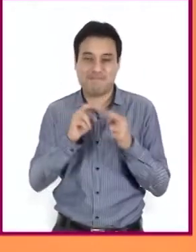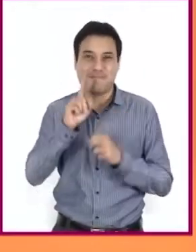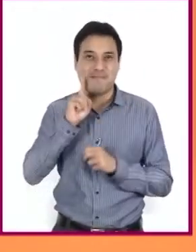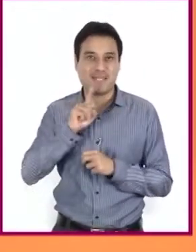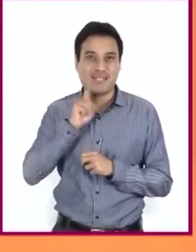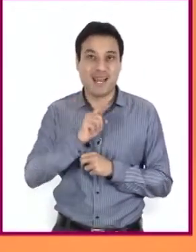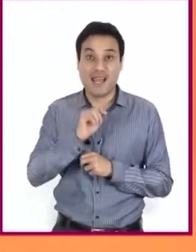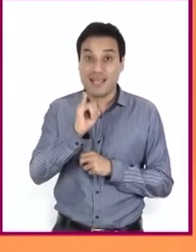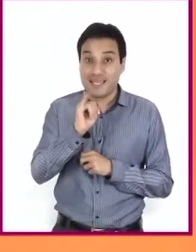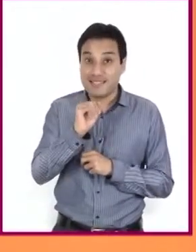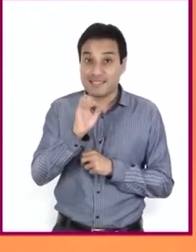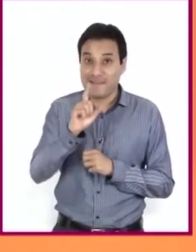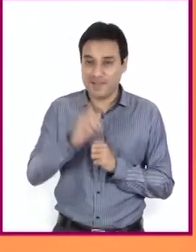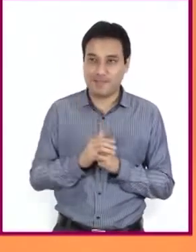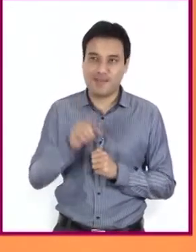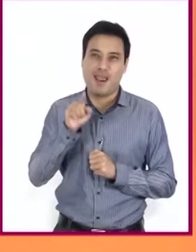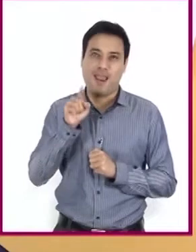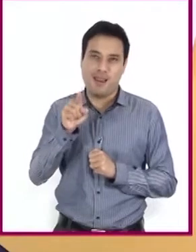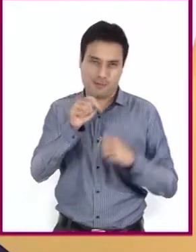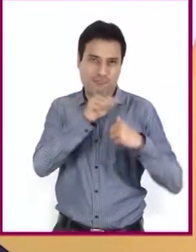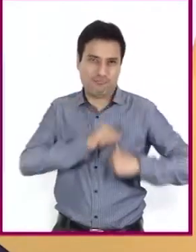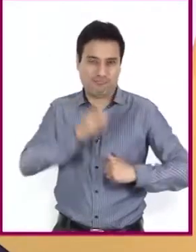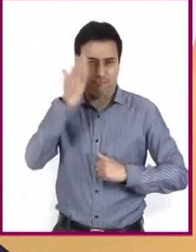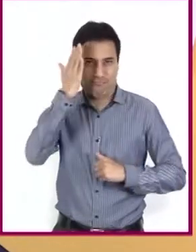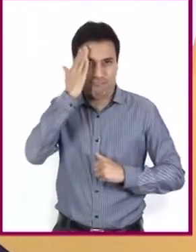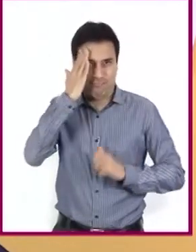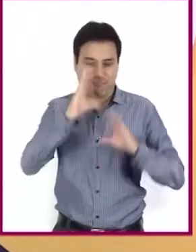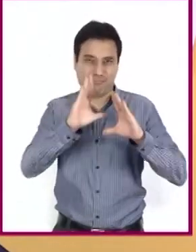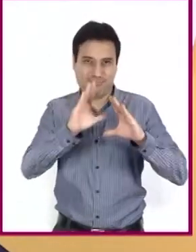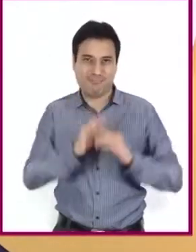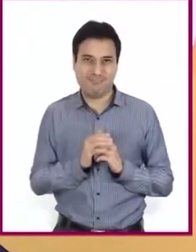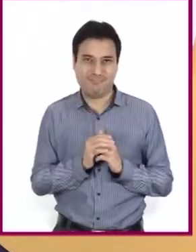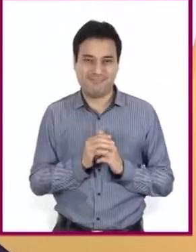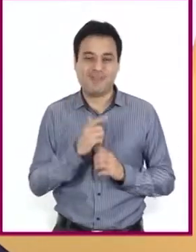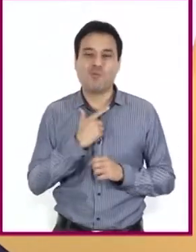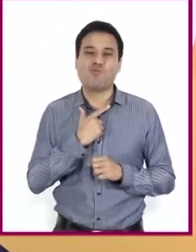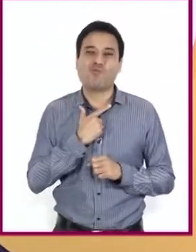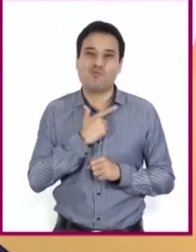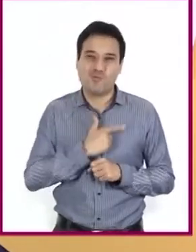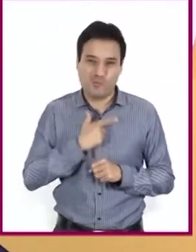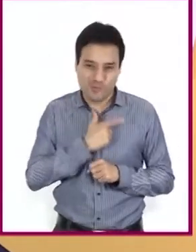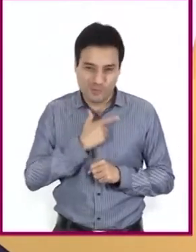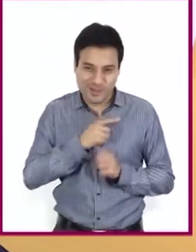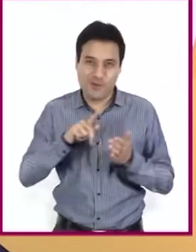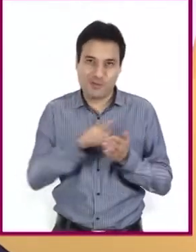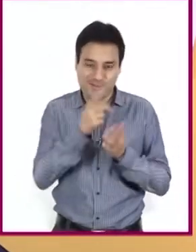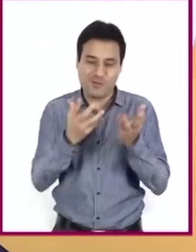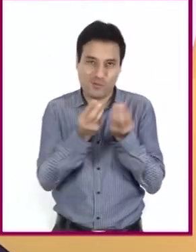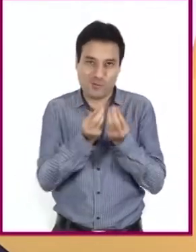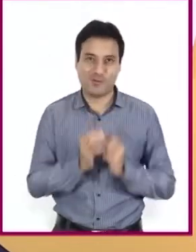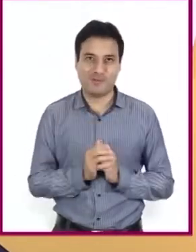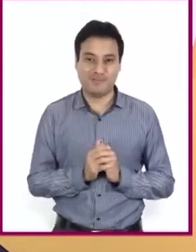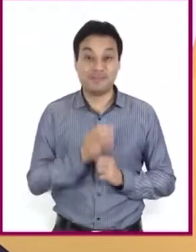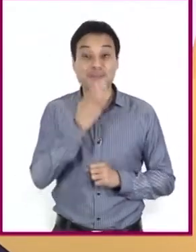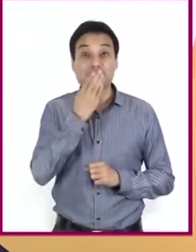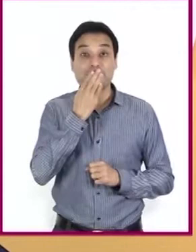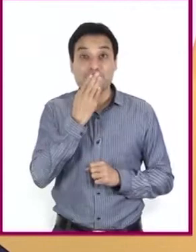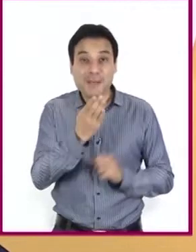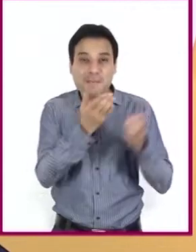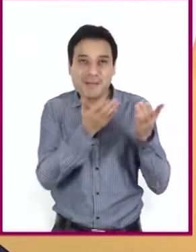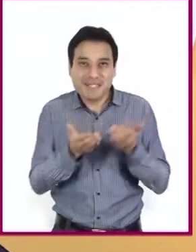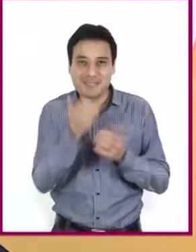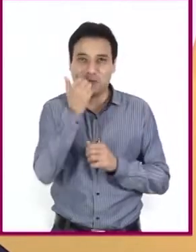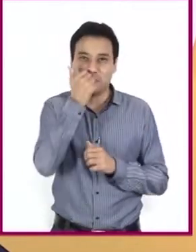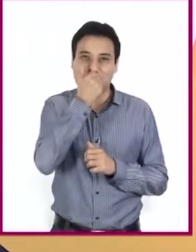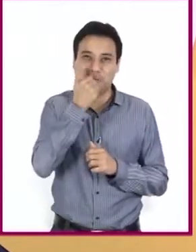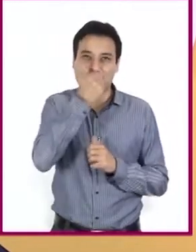se encargará de dirigir esta sesión. Me da un gusto enorme estar nuevamente con ustedes. Les damos la bienvenida a alumnas